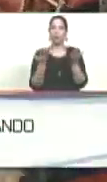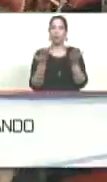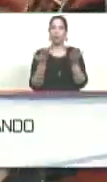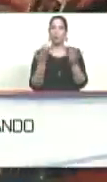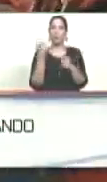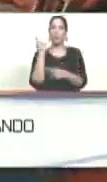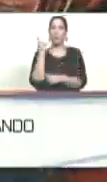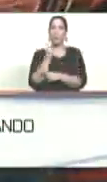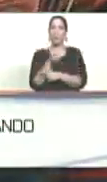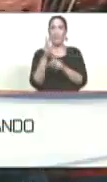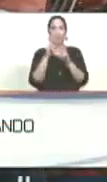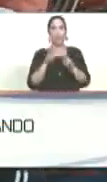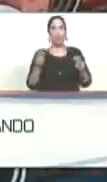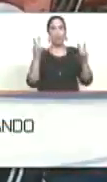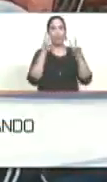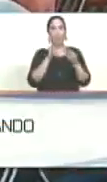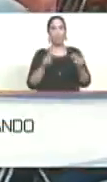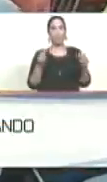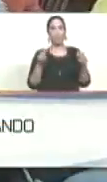deben revisarse